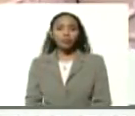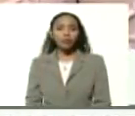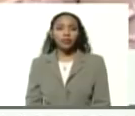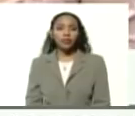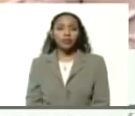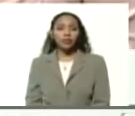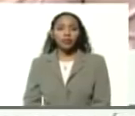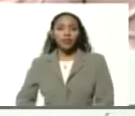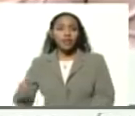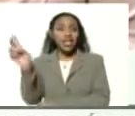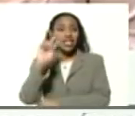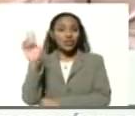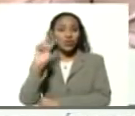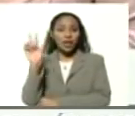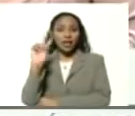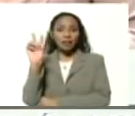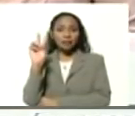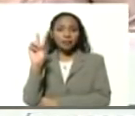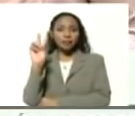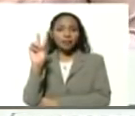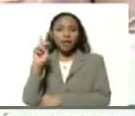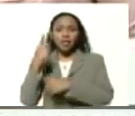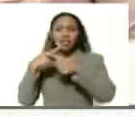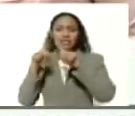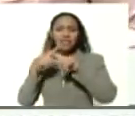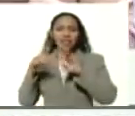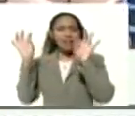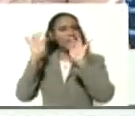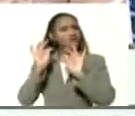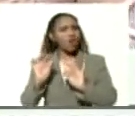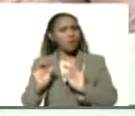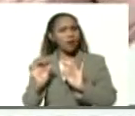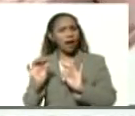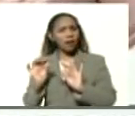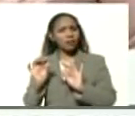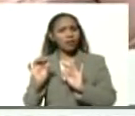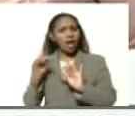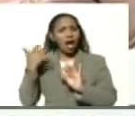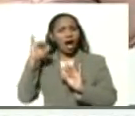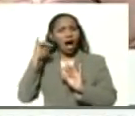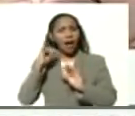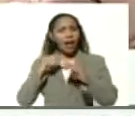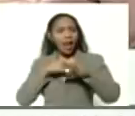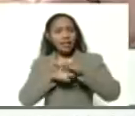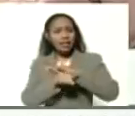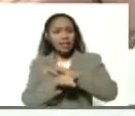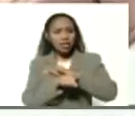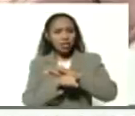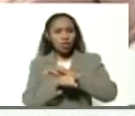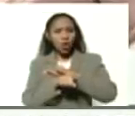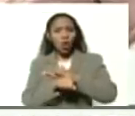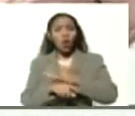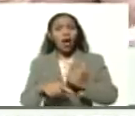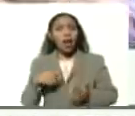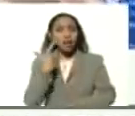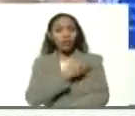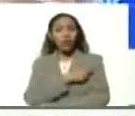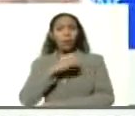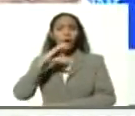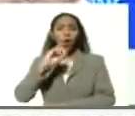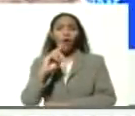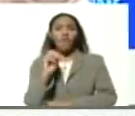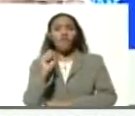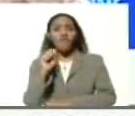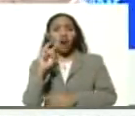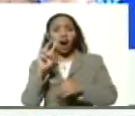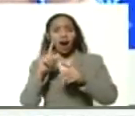donde Venezuela, por distintas vías, ha garantizado el acceso a las vacunas por COVAX. El presidente